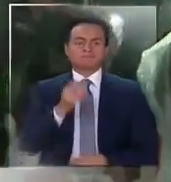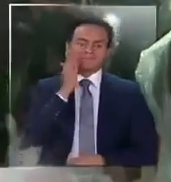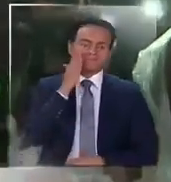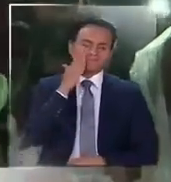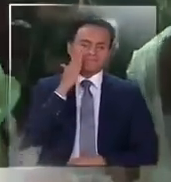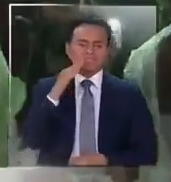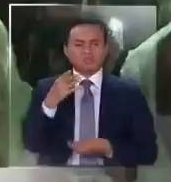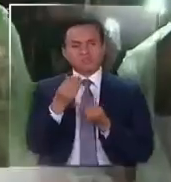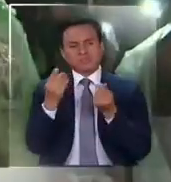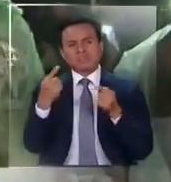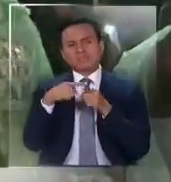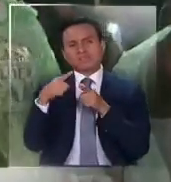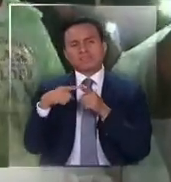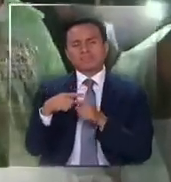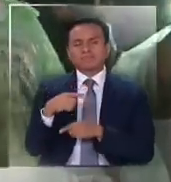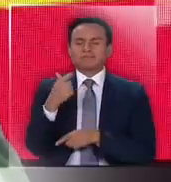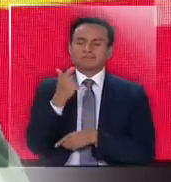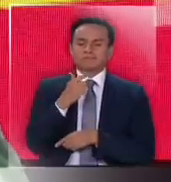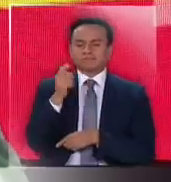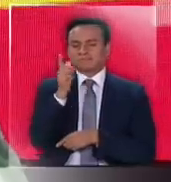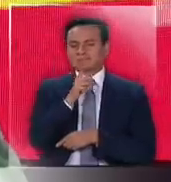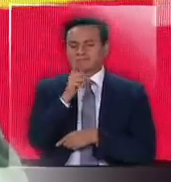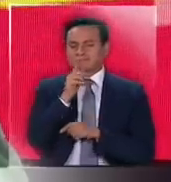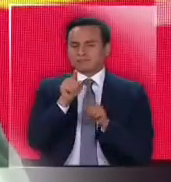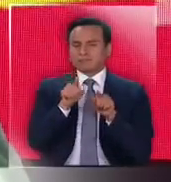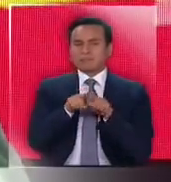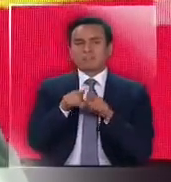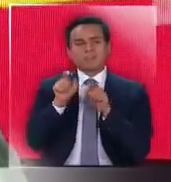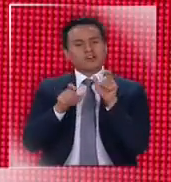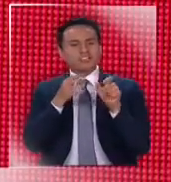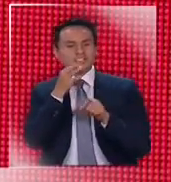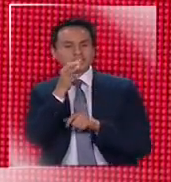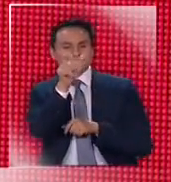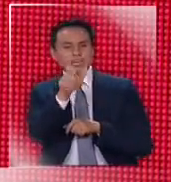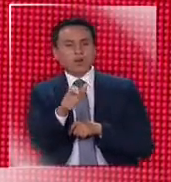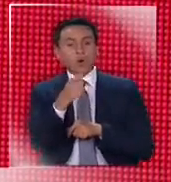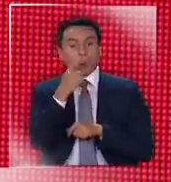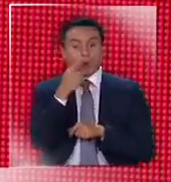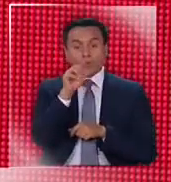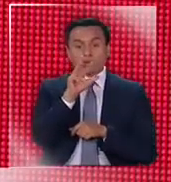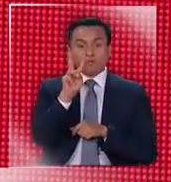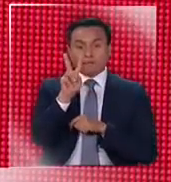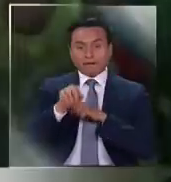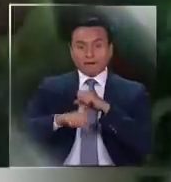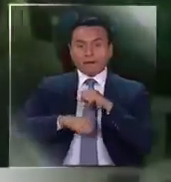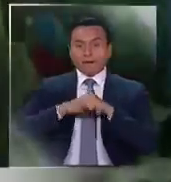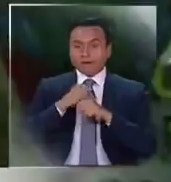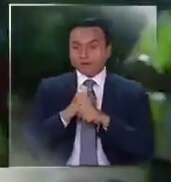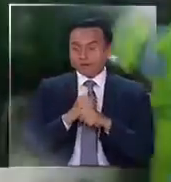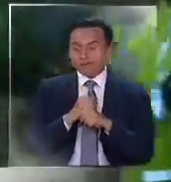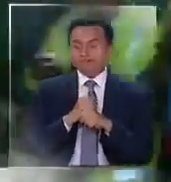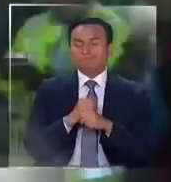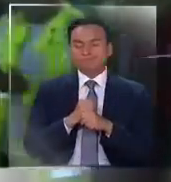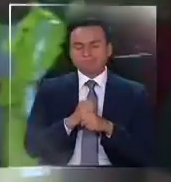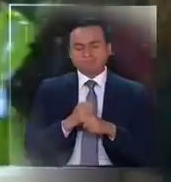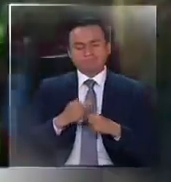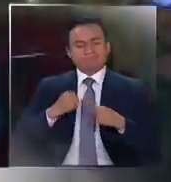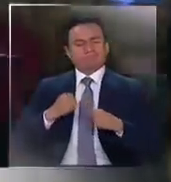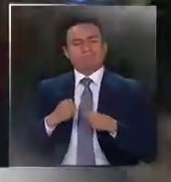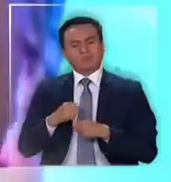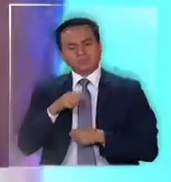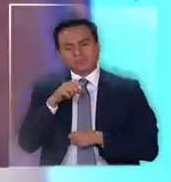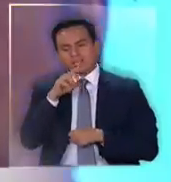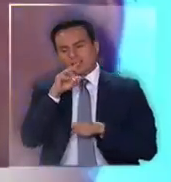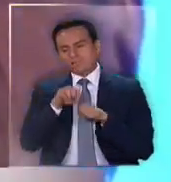Carismático y muchas veces irónico, así describen sus seguidores a este hombre de 92 años que con una vitalidad envidiable no